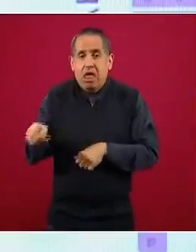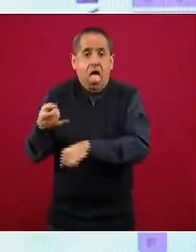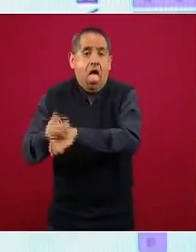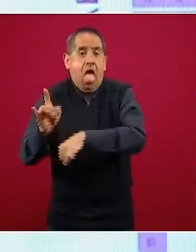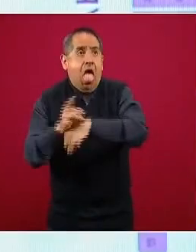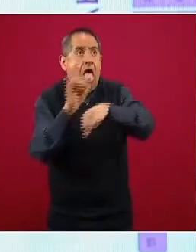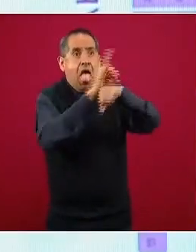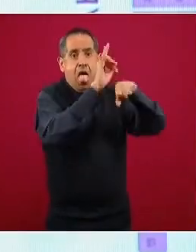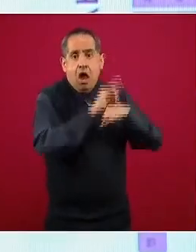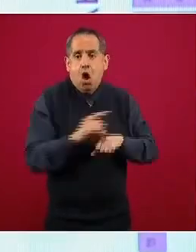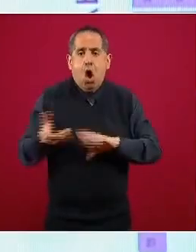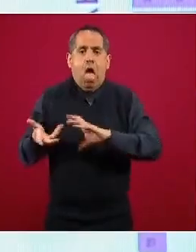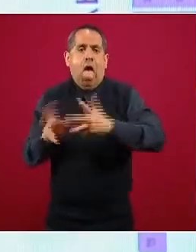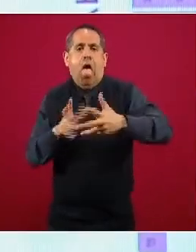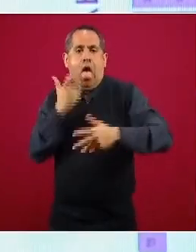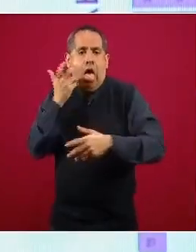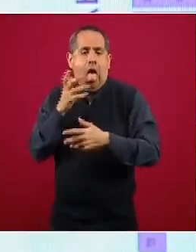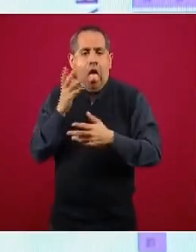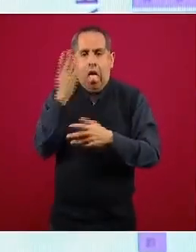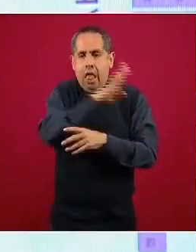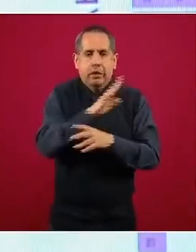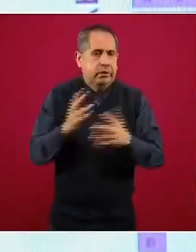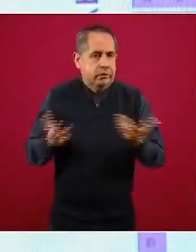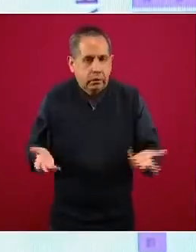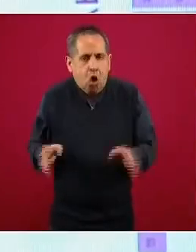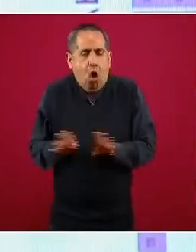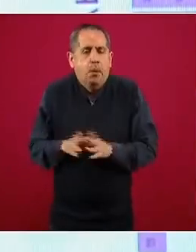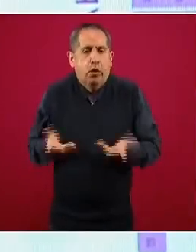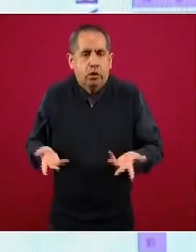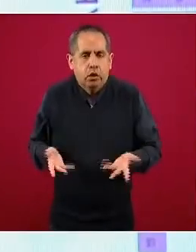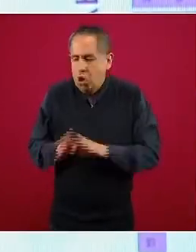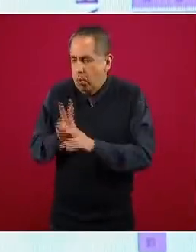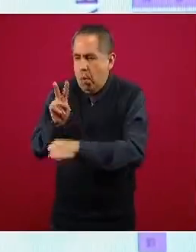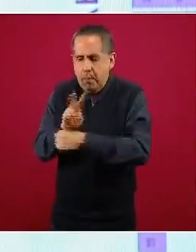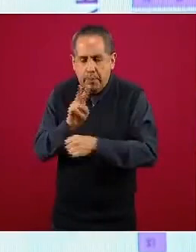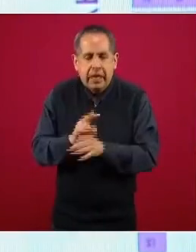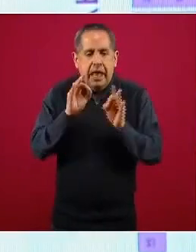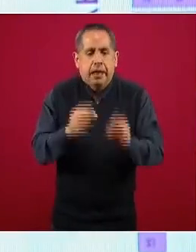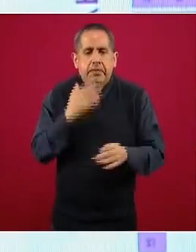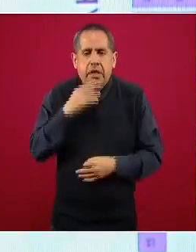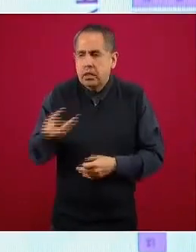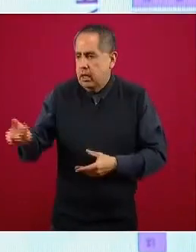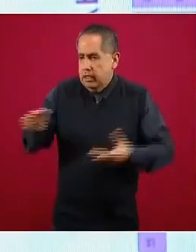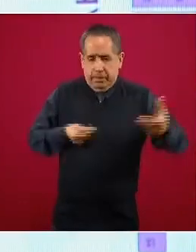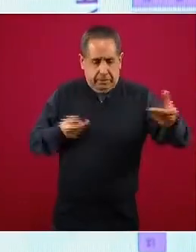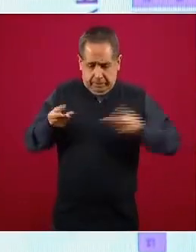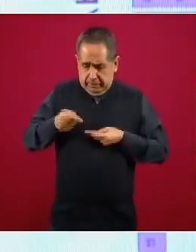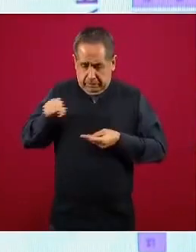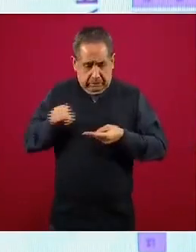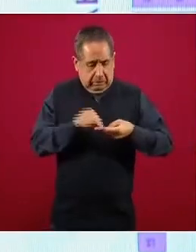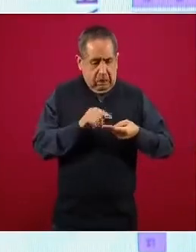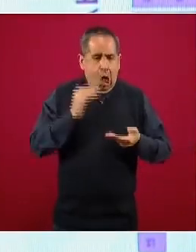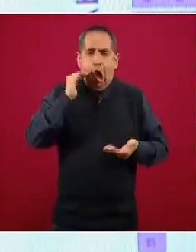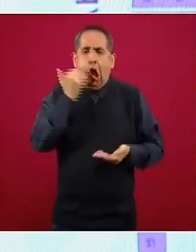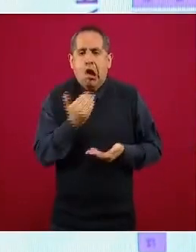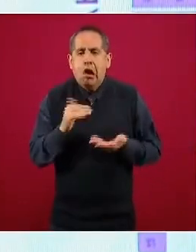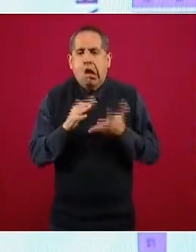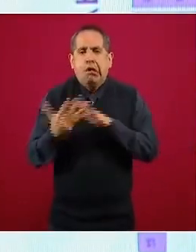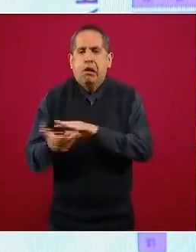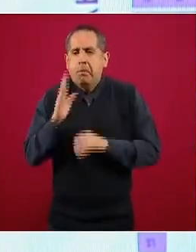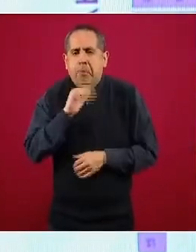se distorsiona, no es posible tener un monitoreo apropiado de la epidemia al nivel